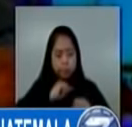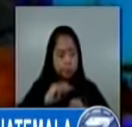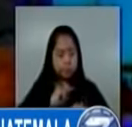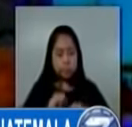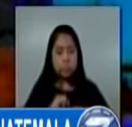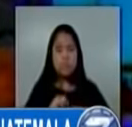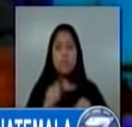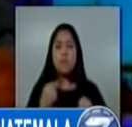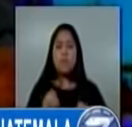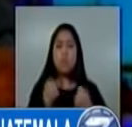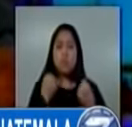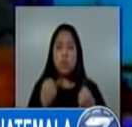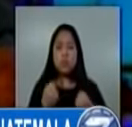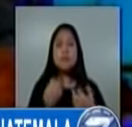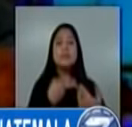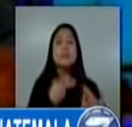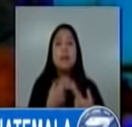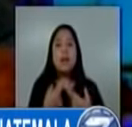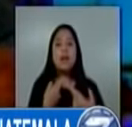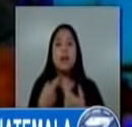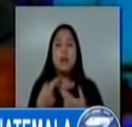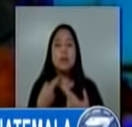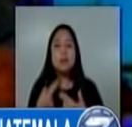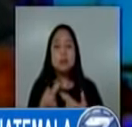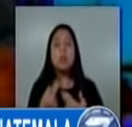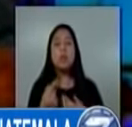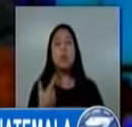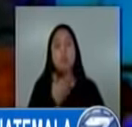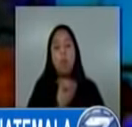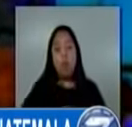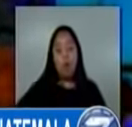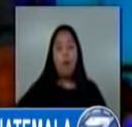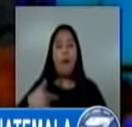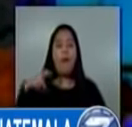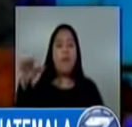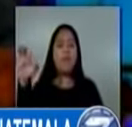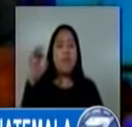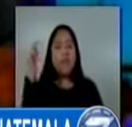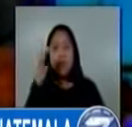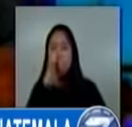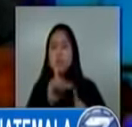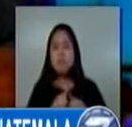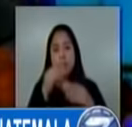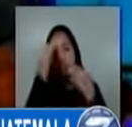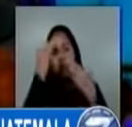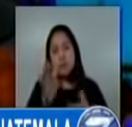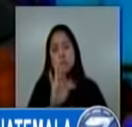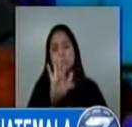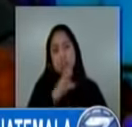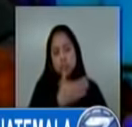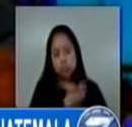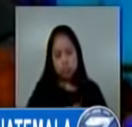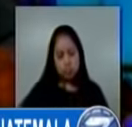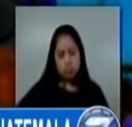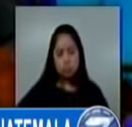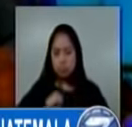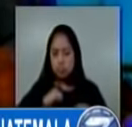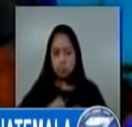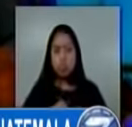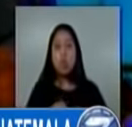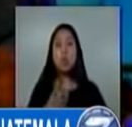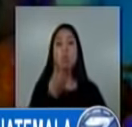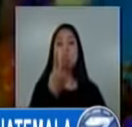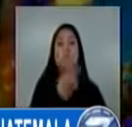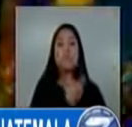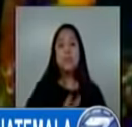fuertemente en la relación tanto con el gobierno federal como, gracias a su gestión, con los 3